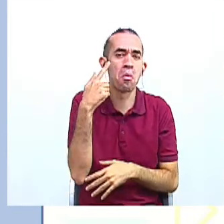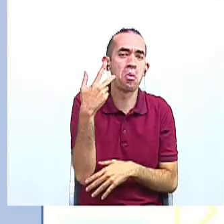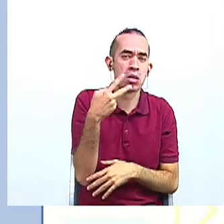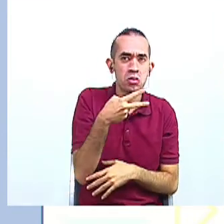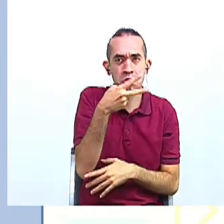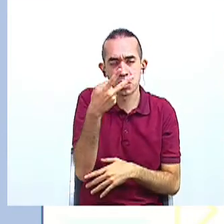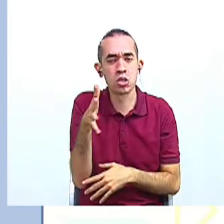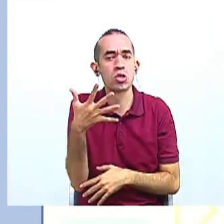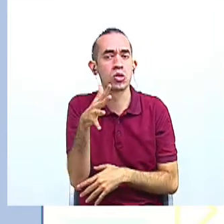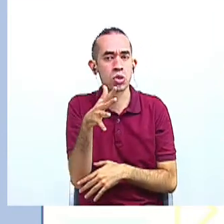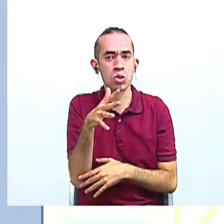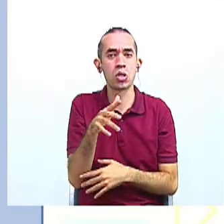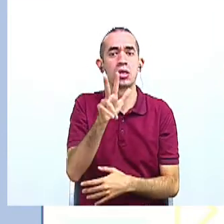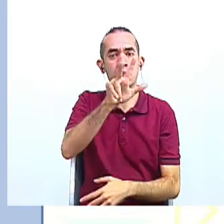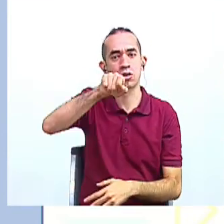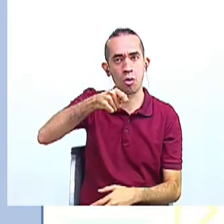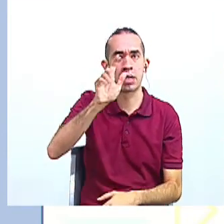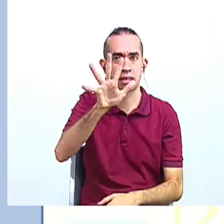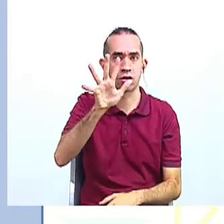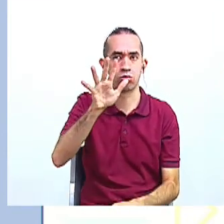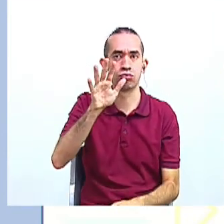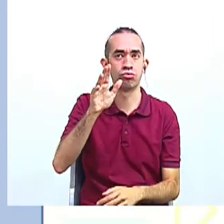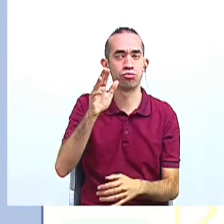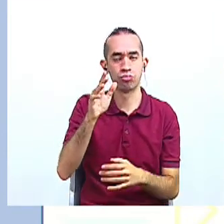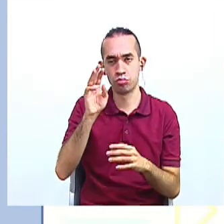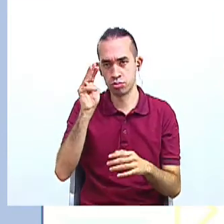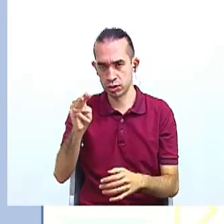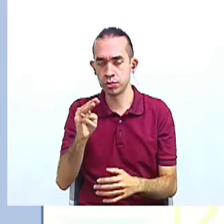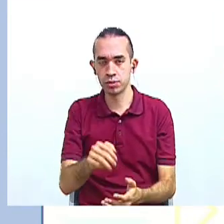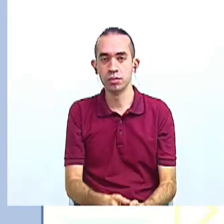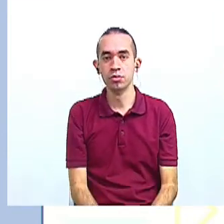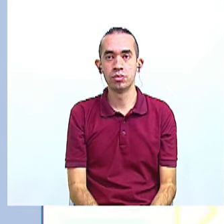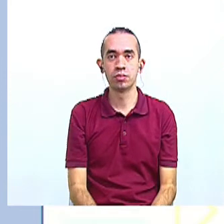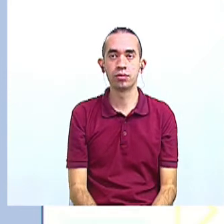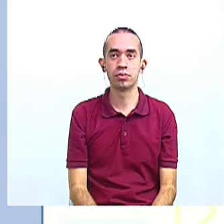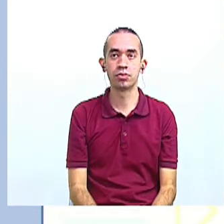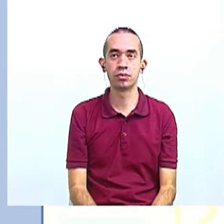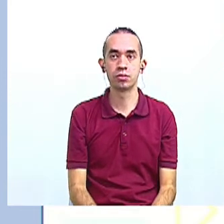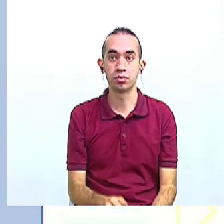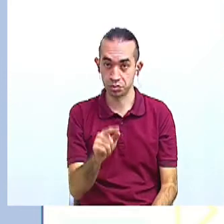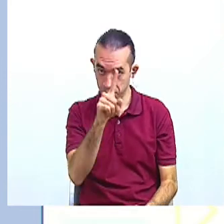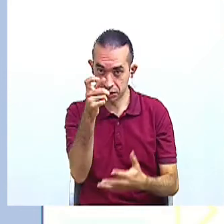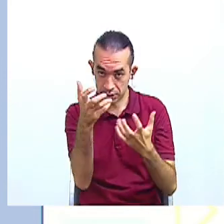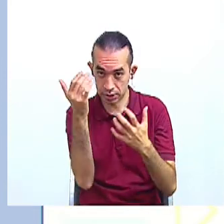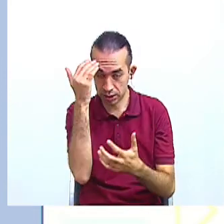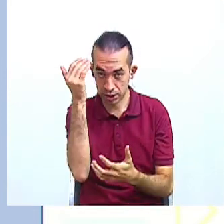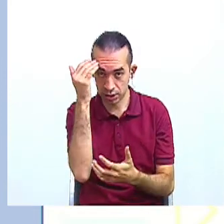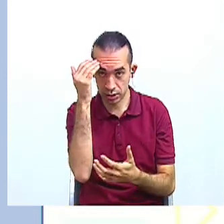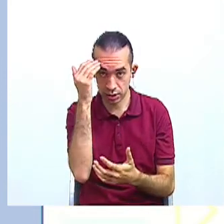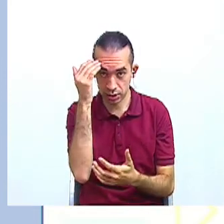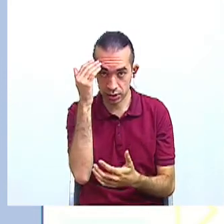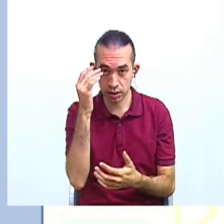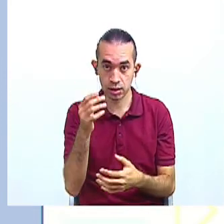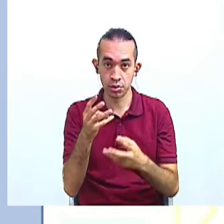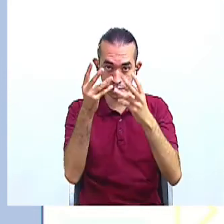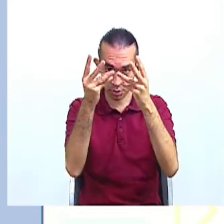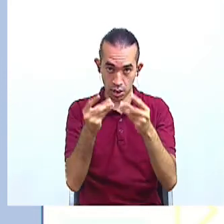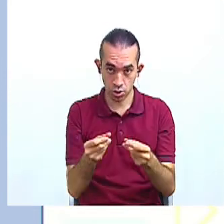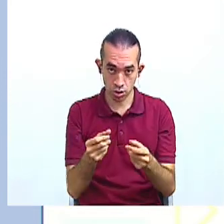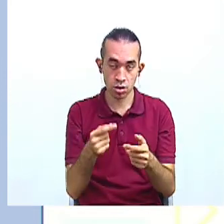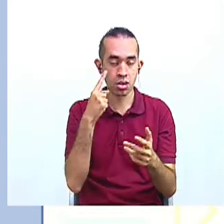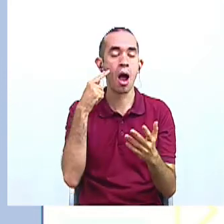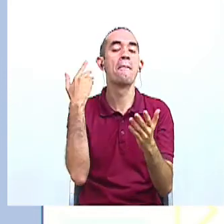fue de aproximadamente 3,5 metros. ¿Y quieren saber algo? Estos datos los